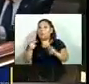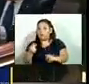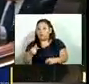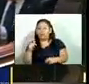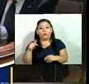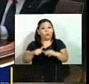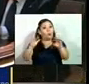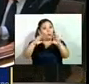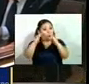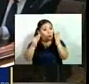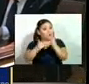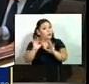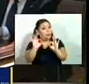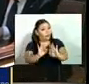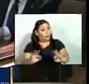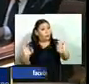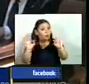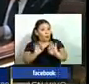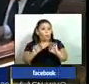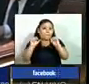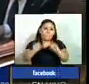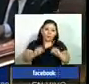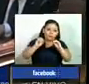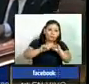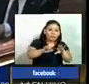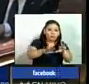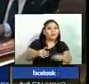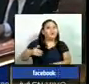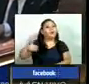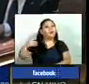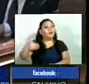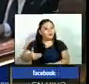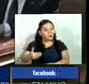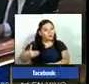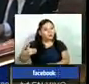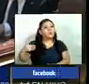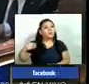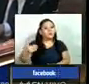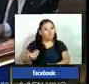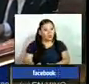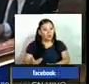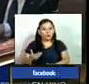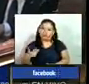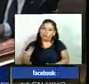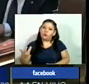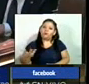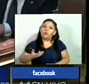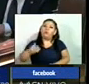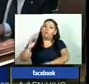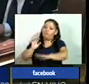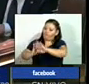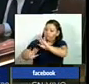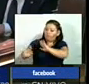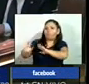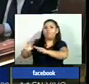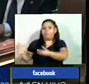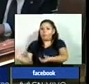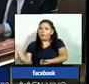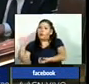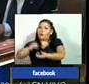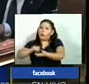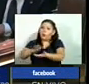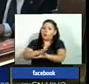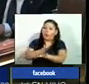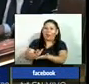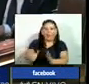fuertes del mundo se expanda aún más en los años venideros continuando así nuestra gran historia de cooperación compartida así